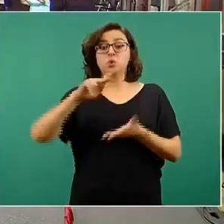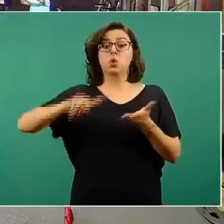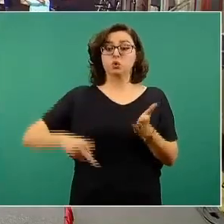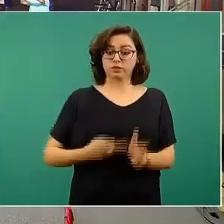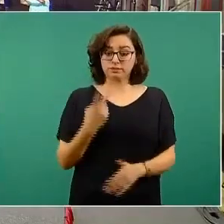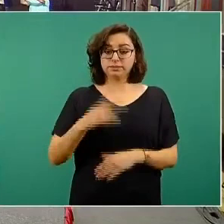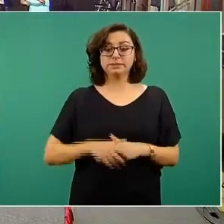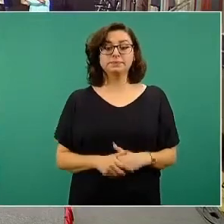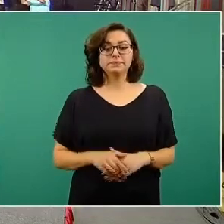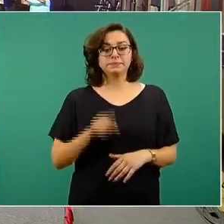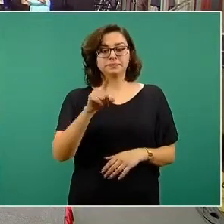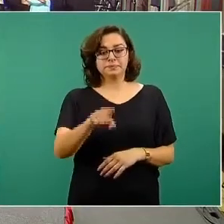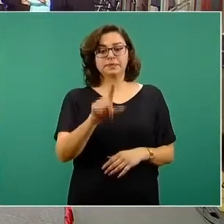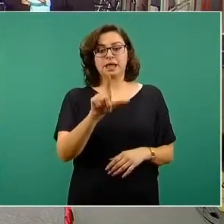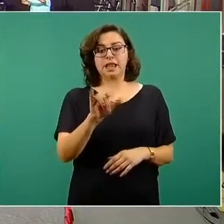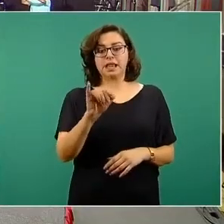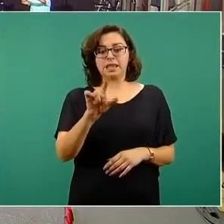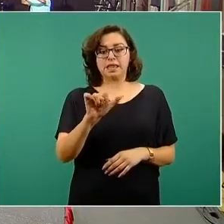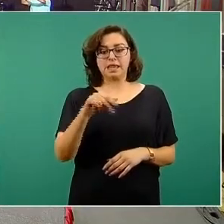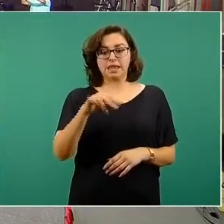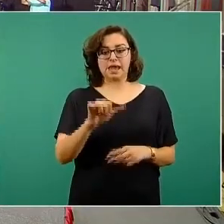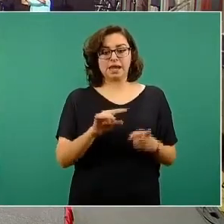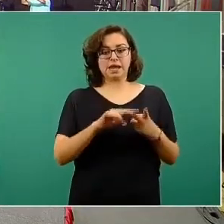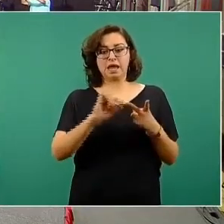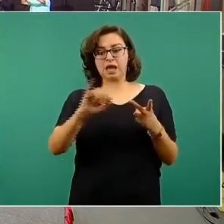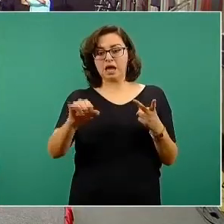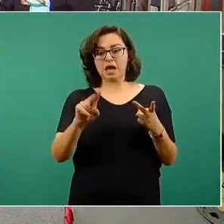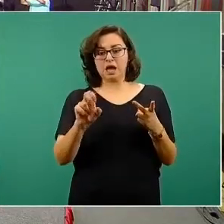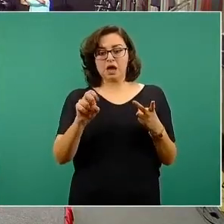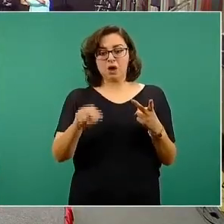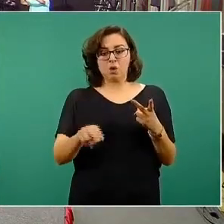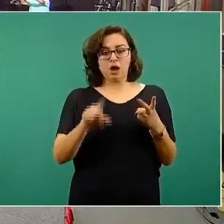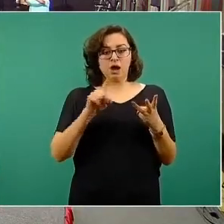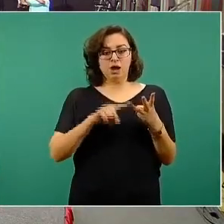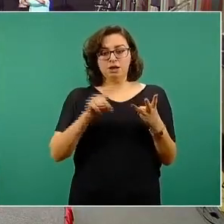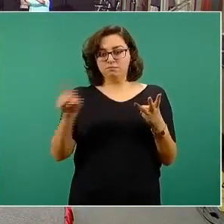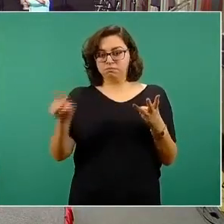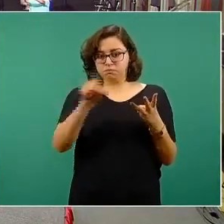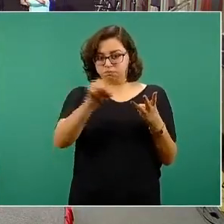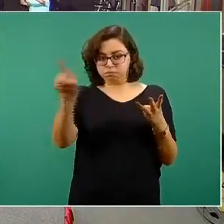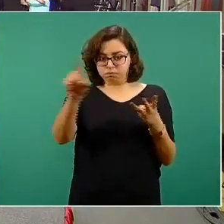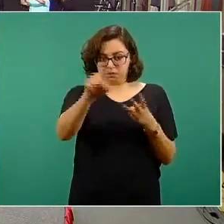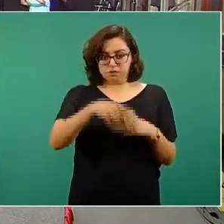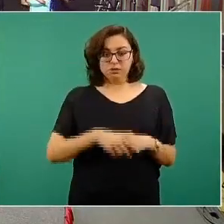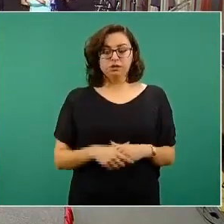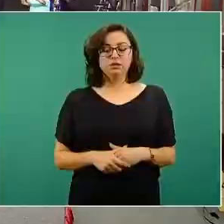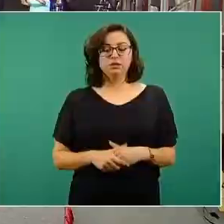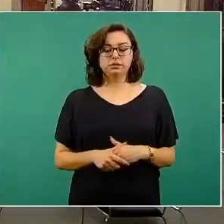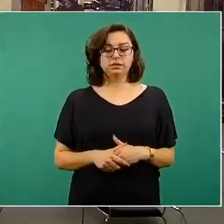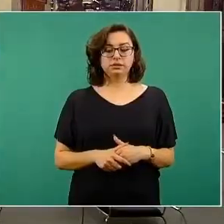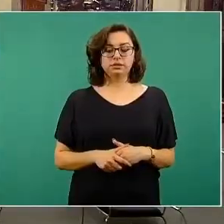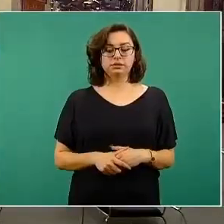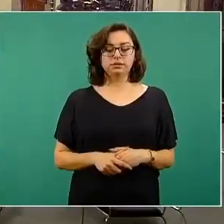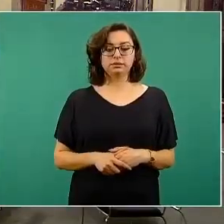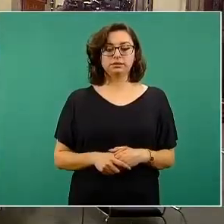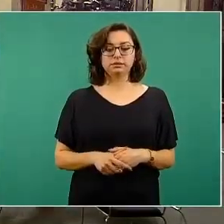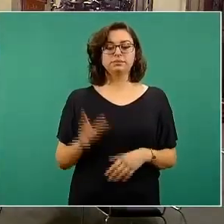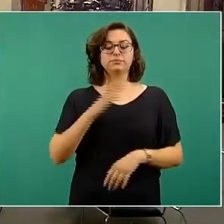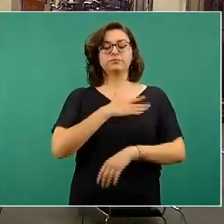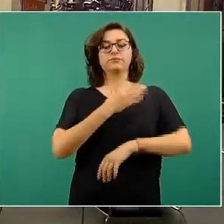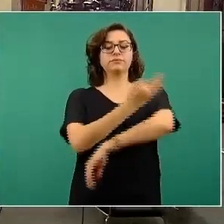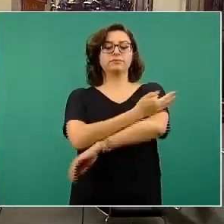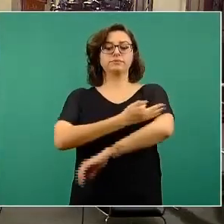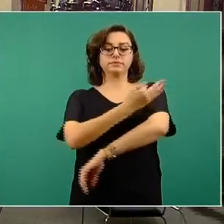comentarios. Empecemos aquí con Liliana Noble, Juan Hernández y nos vamos cada uno por acá. Buenas